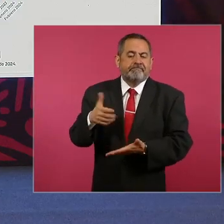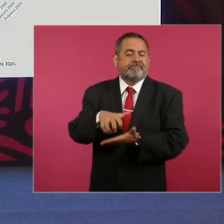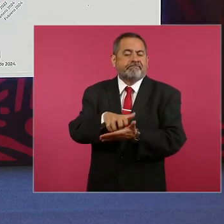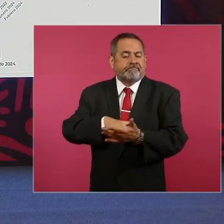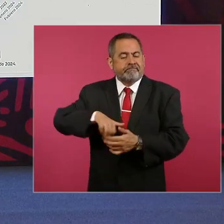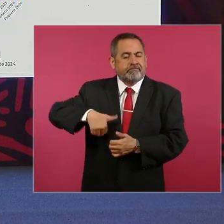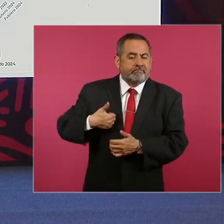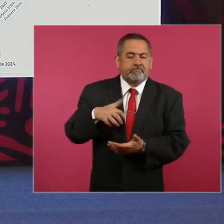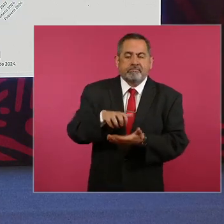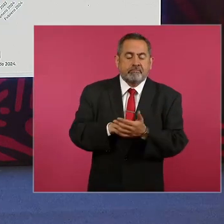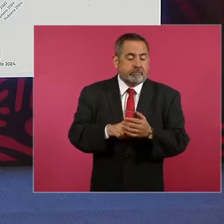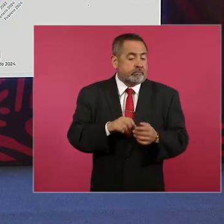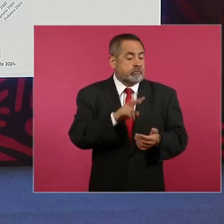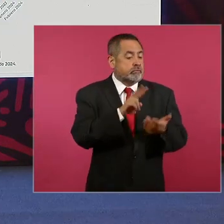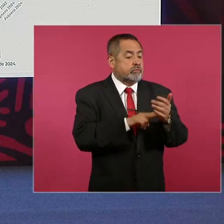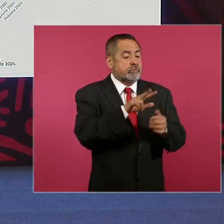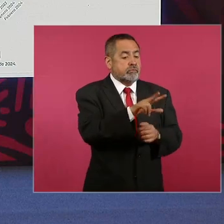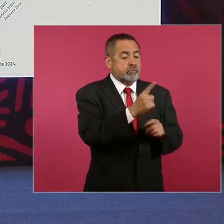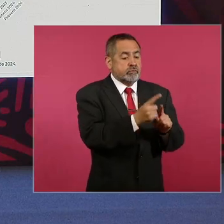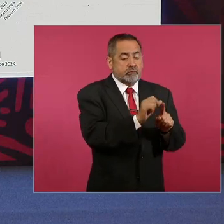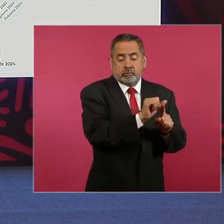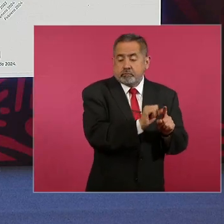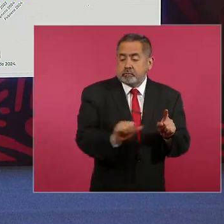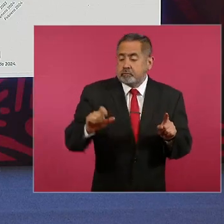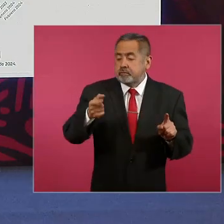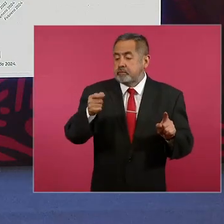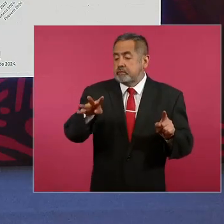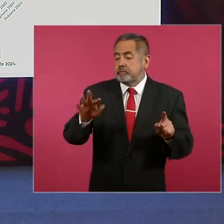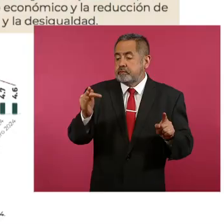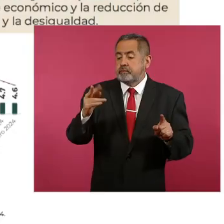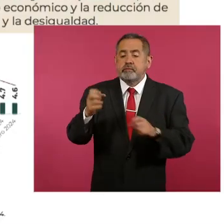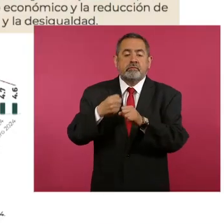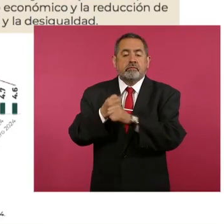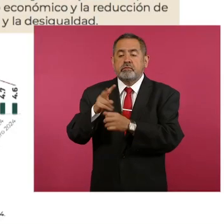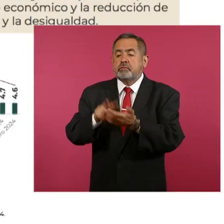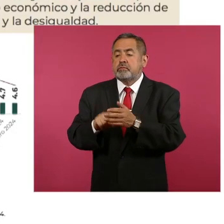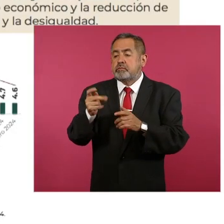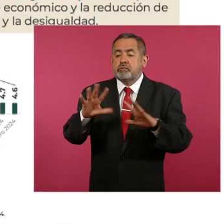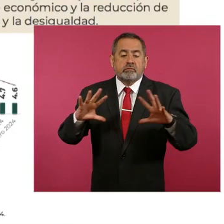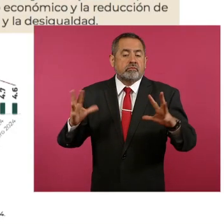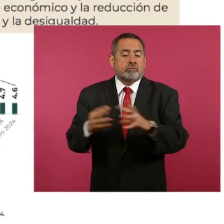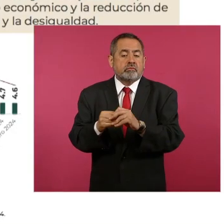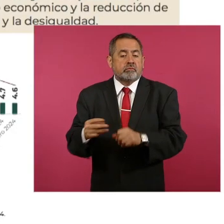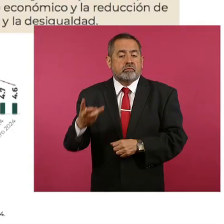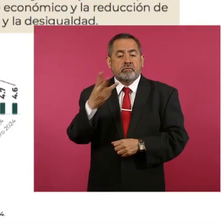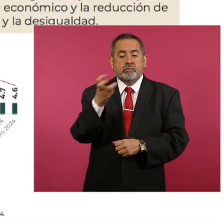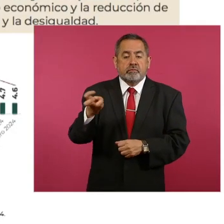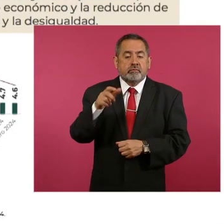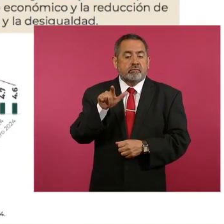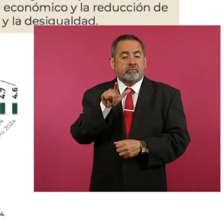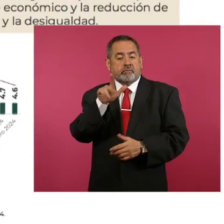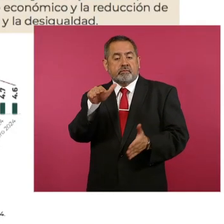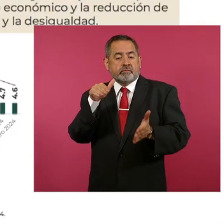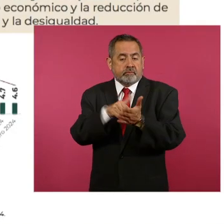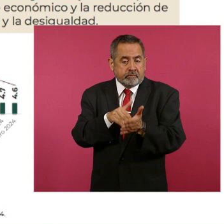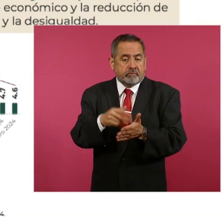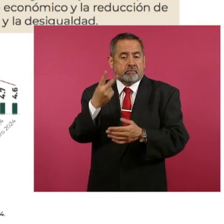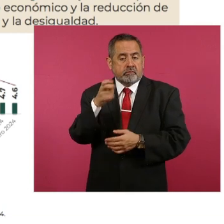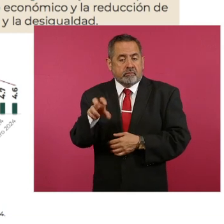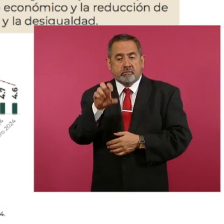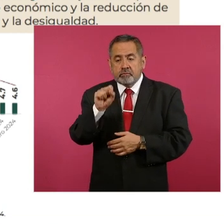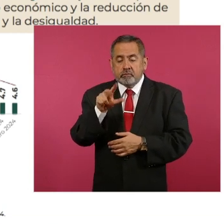primero de diciembre de 2018 al 29 de febrero de 2024 de 317 mil